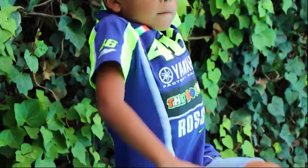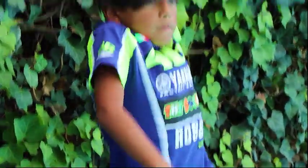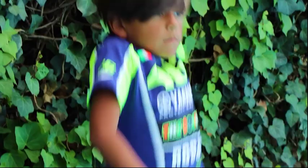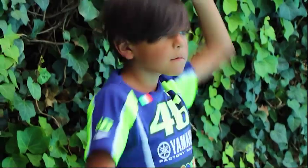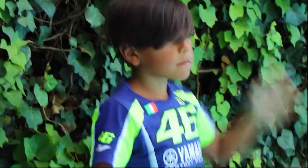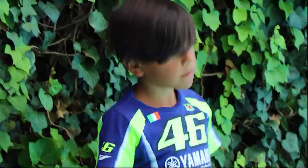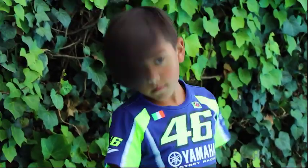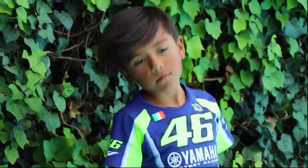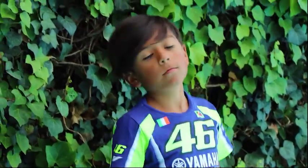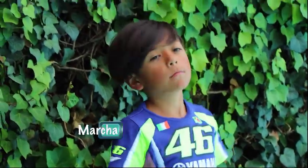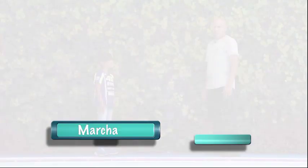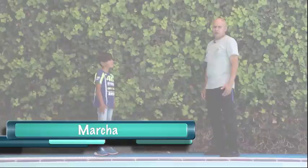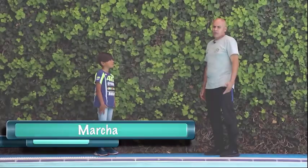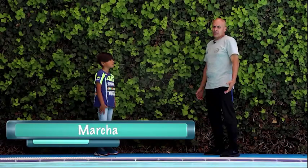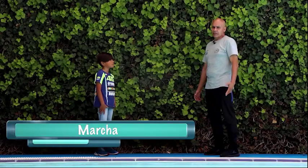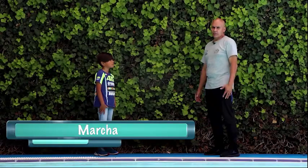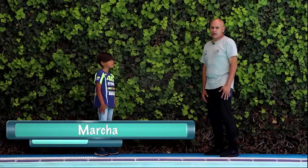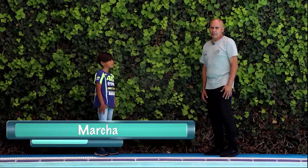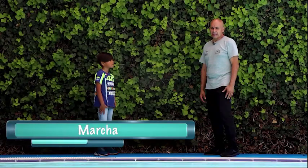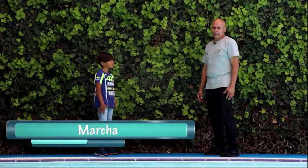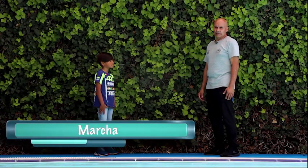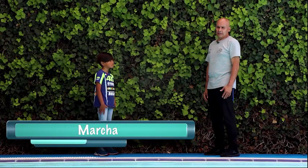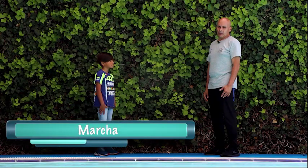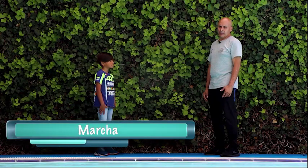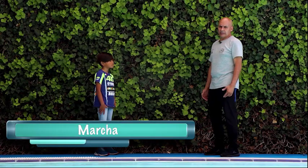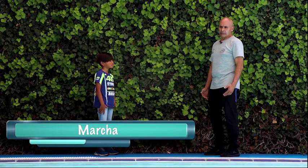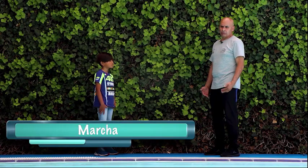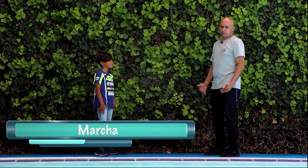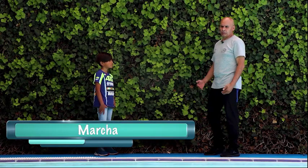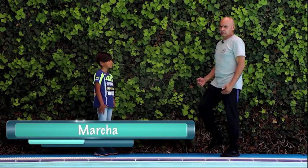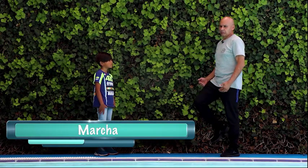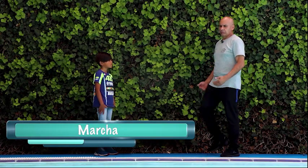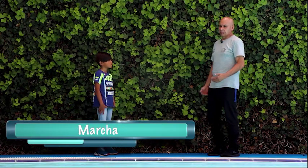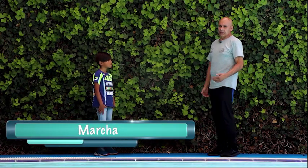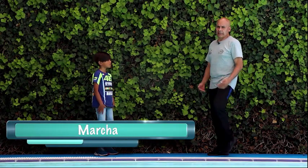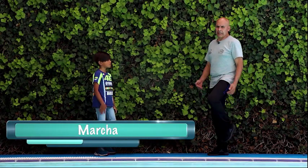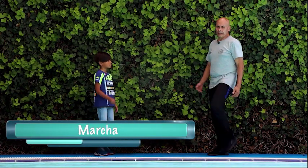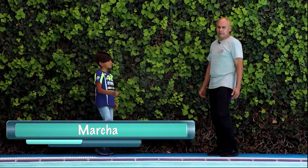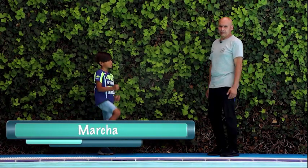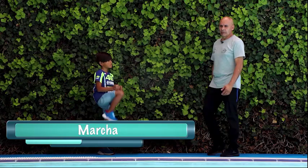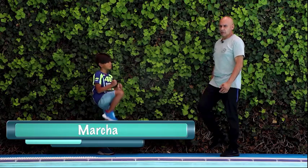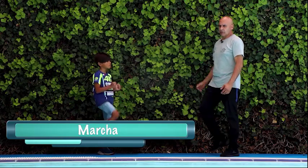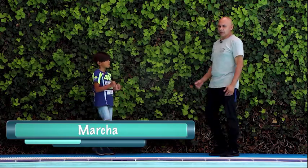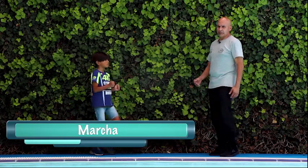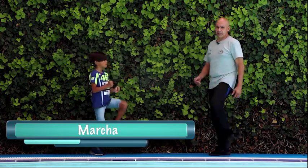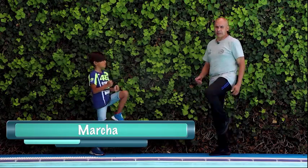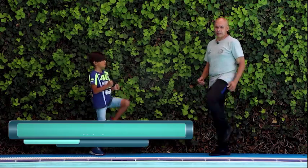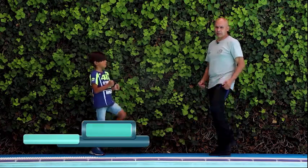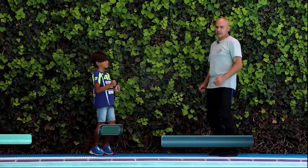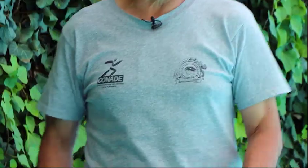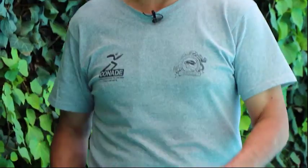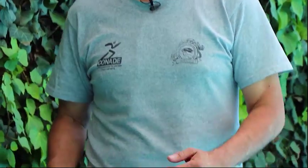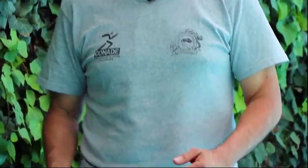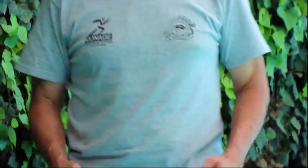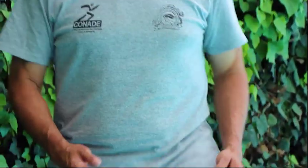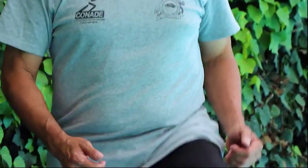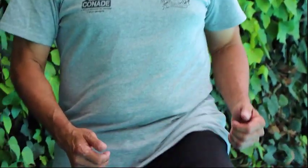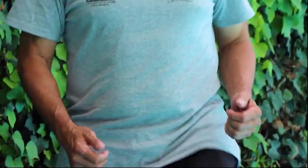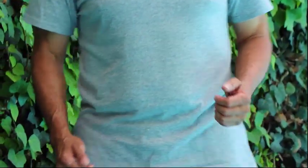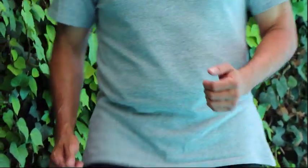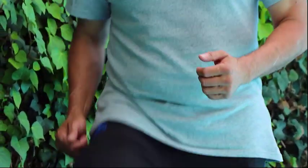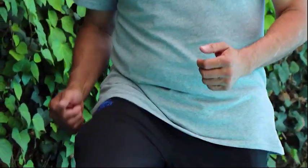se estira ahora vamos a hacer una marcha nada más marcada que vamos a hacer vamos a elevar